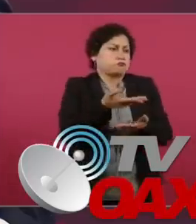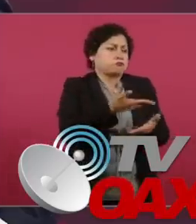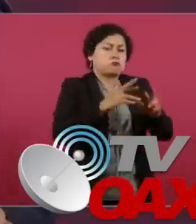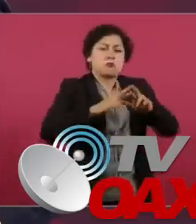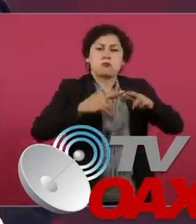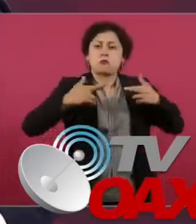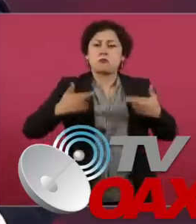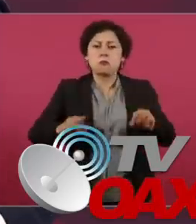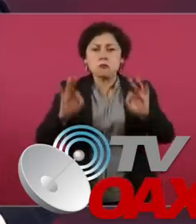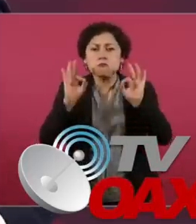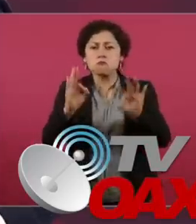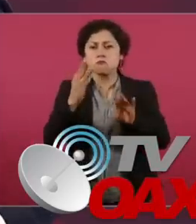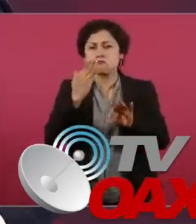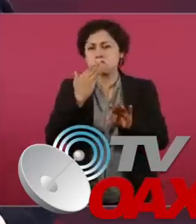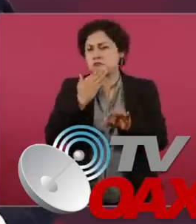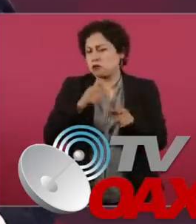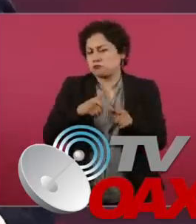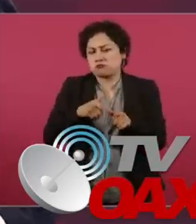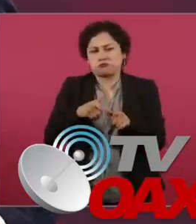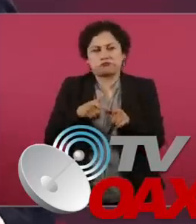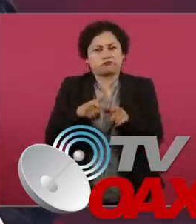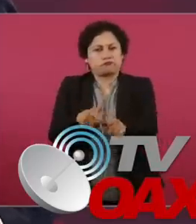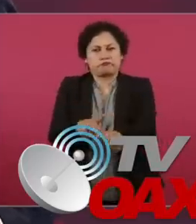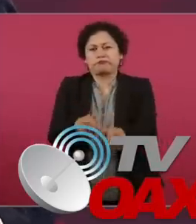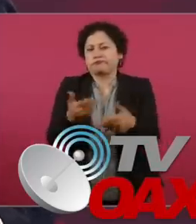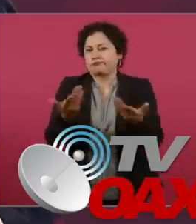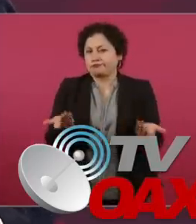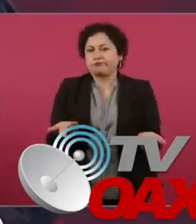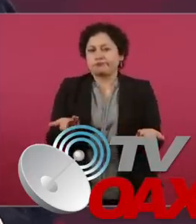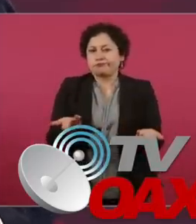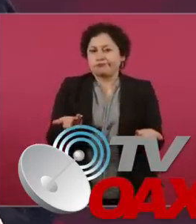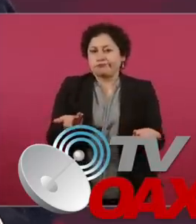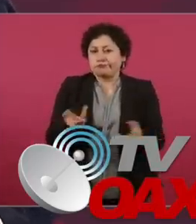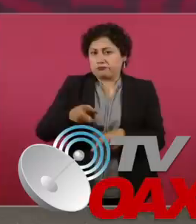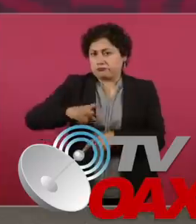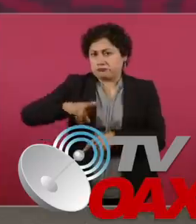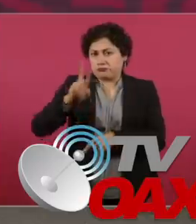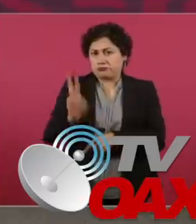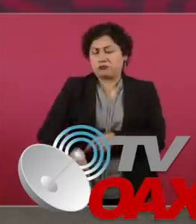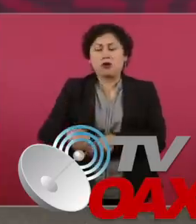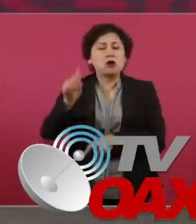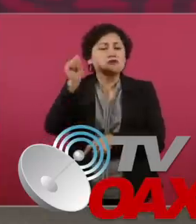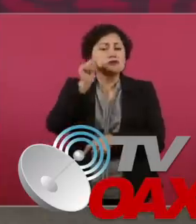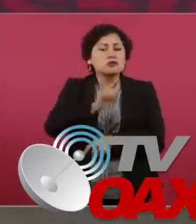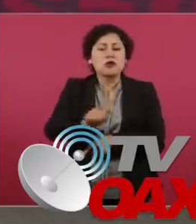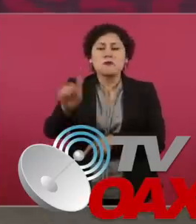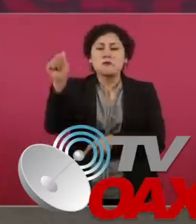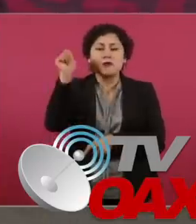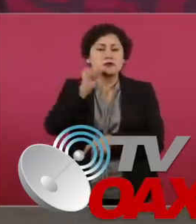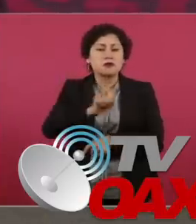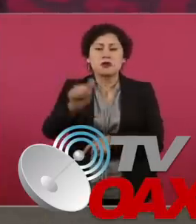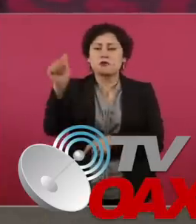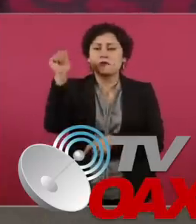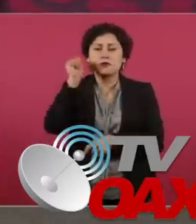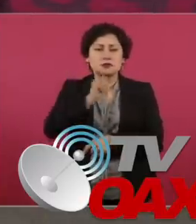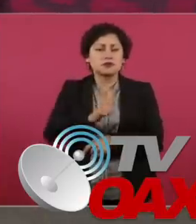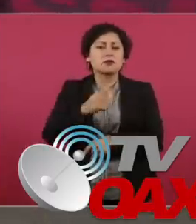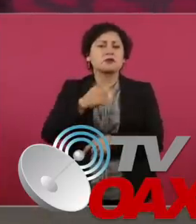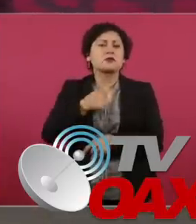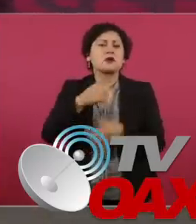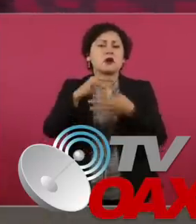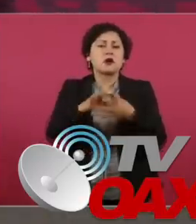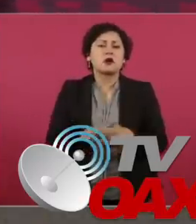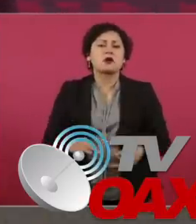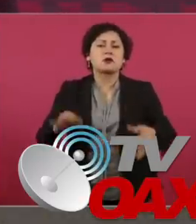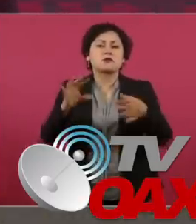Siempre se ha hablado de la conveniencia